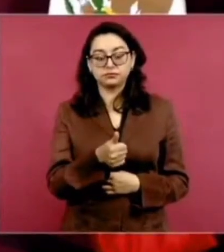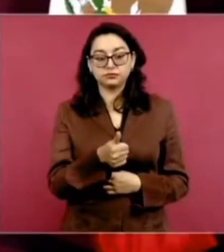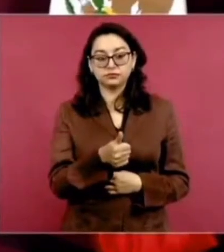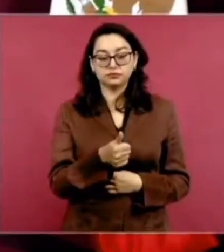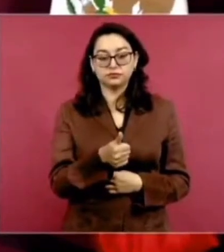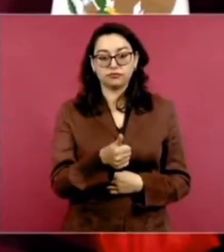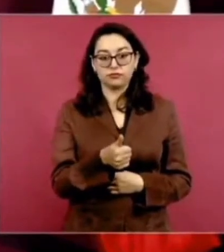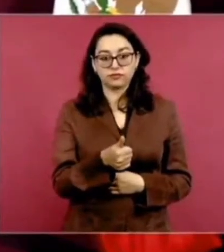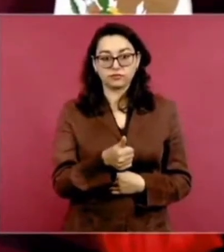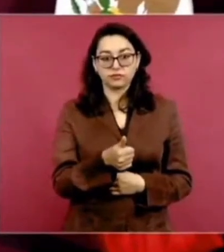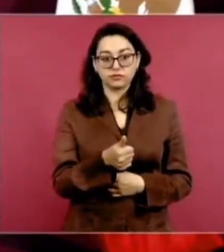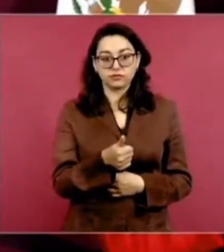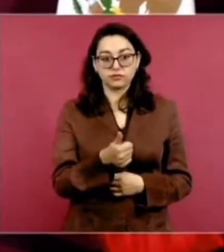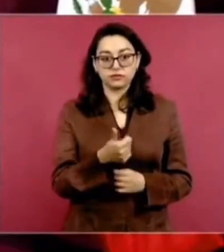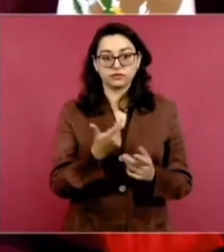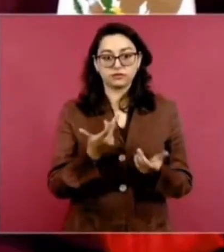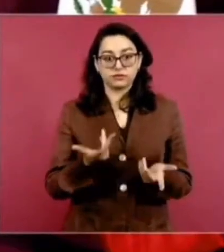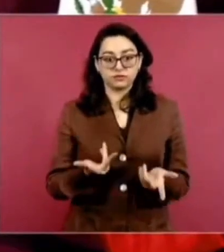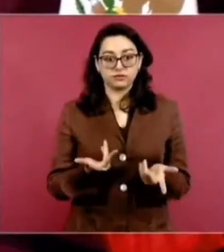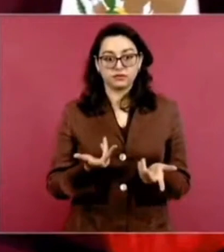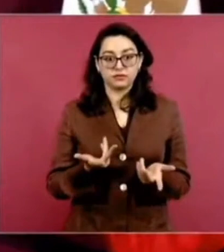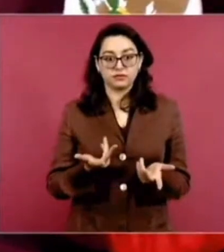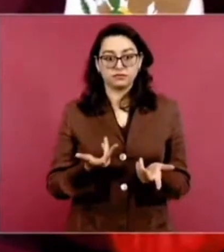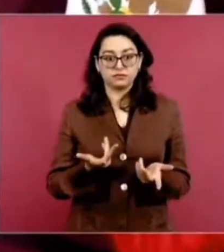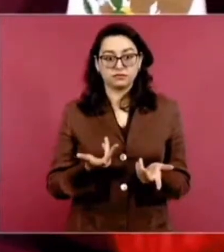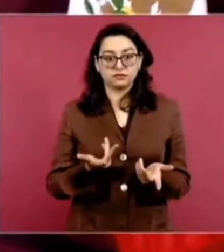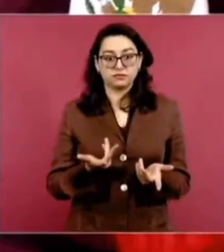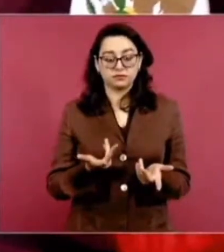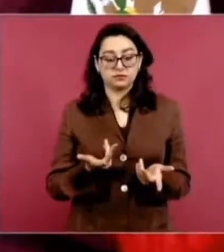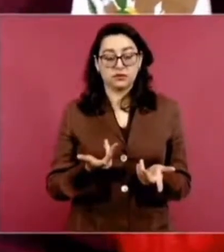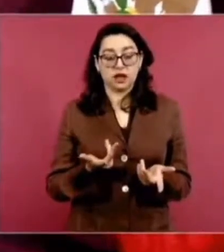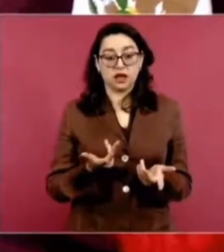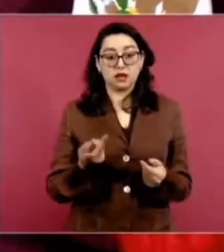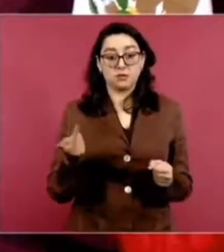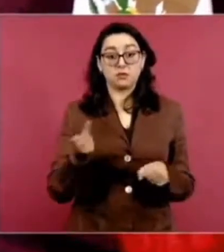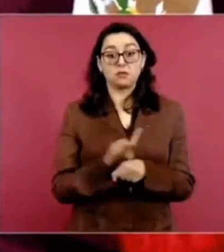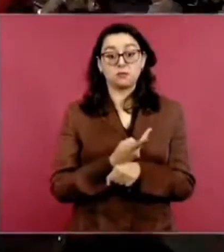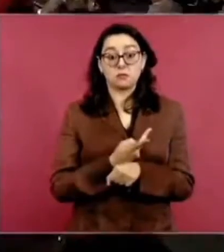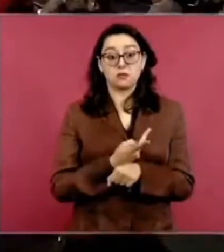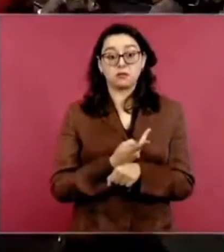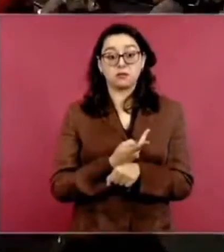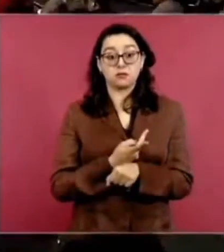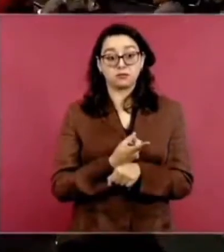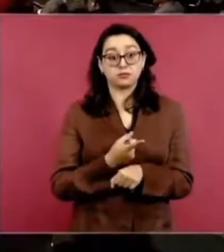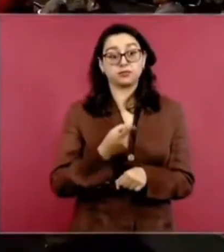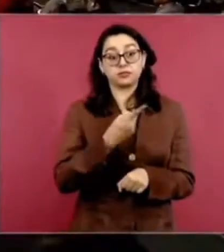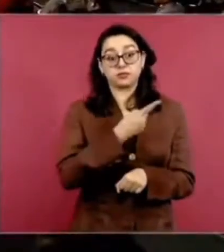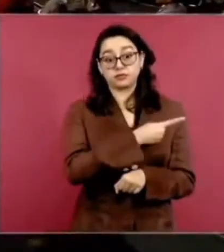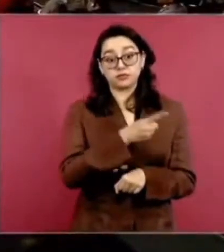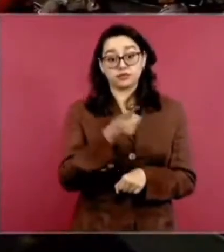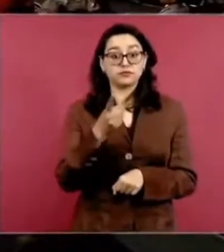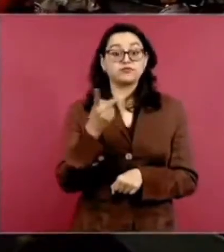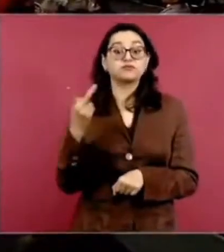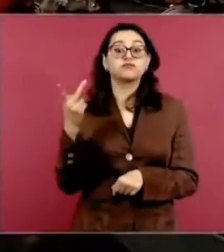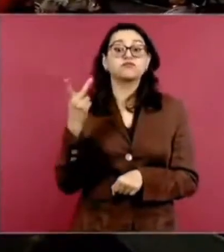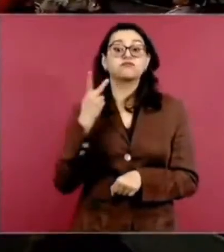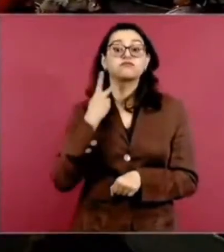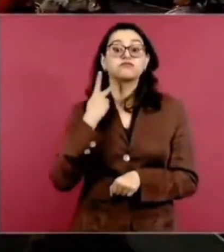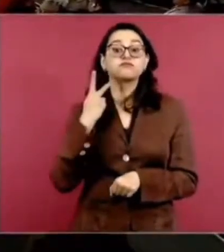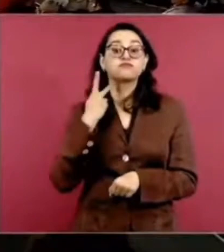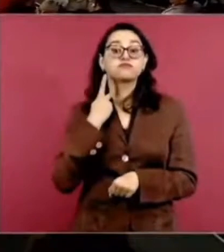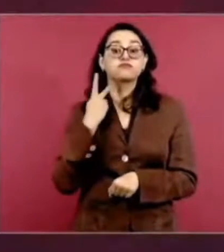participaban y sacaban provecho en lo personal eran los políticos de origen